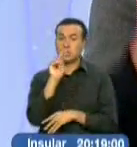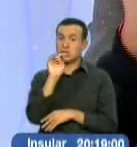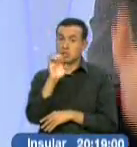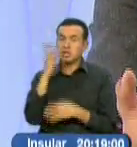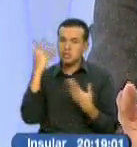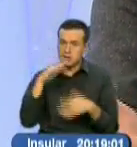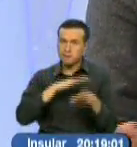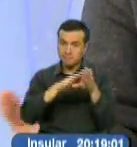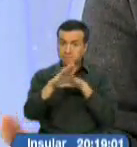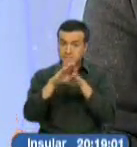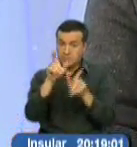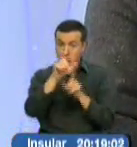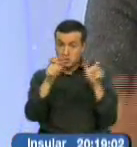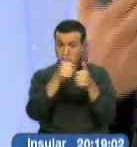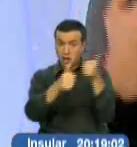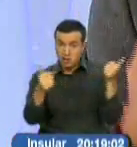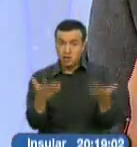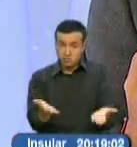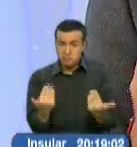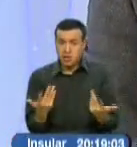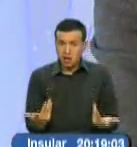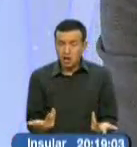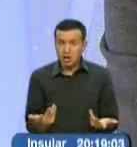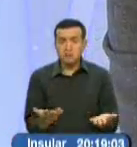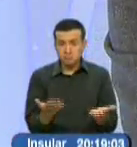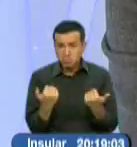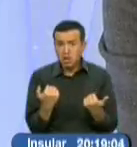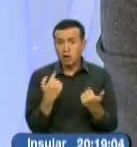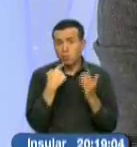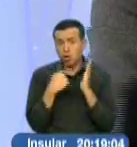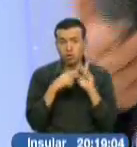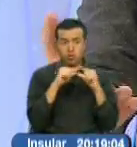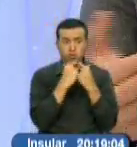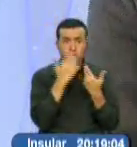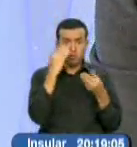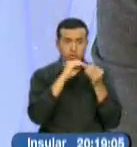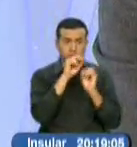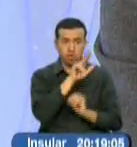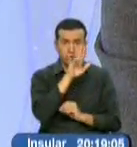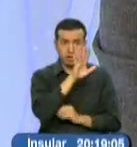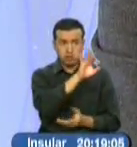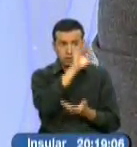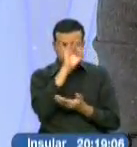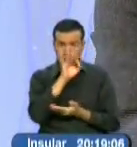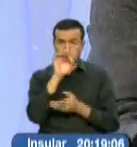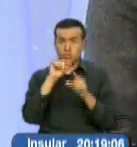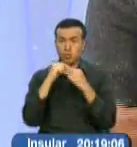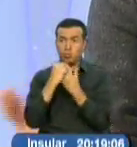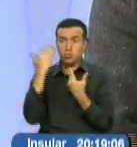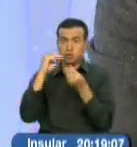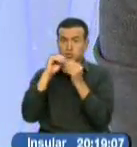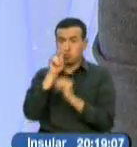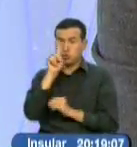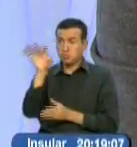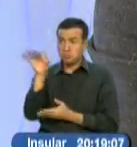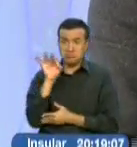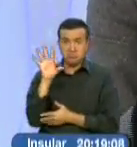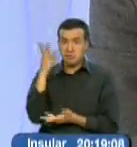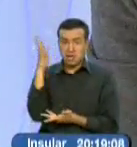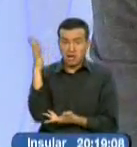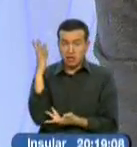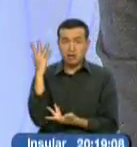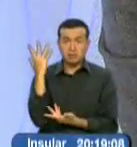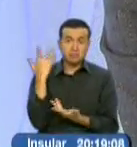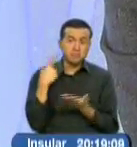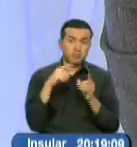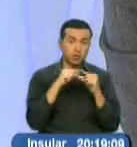Sofía, hemos invitado, inclusive a los candidatos, les invitamos, en el caso del Movimiento Alianza País envió su delegado, en el caso del Movimiento Creo no enviaron su delegado,